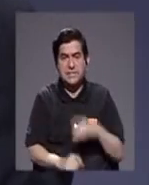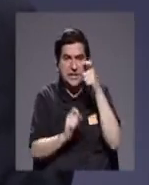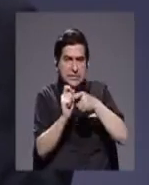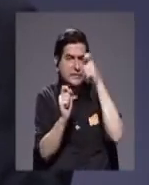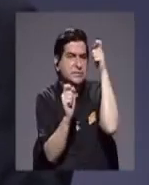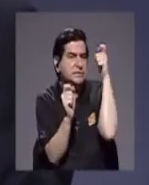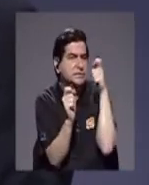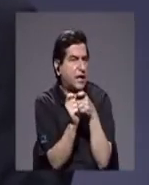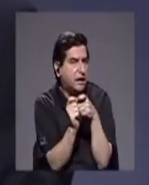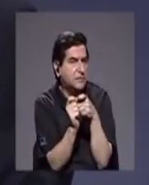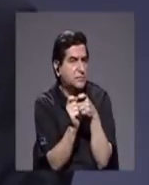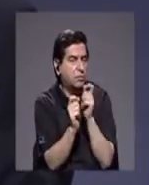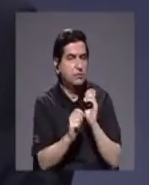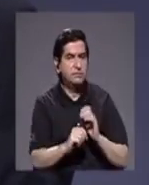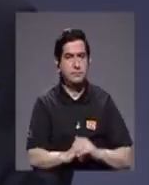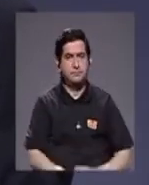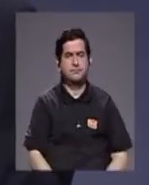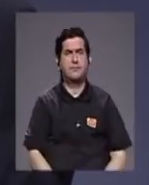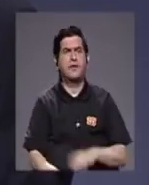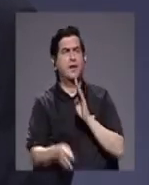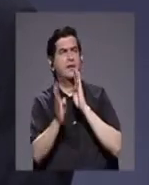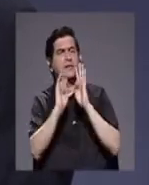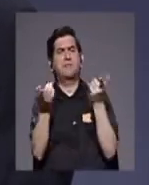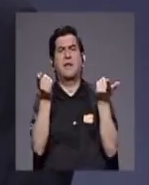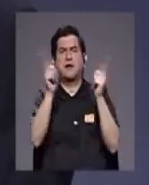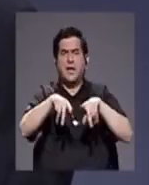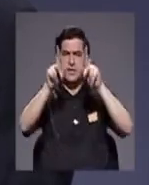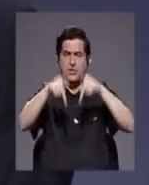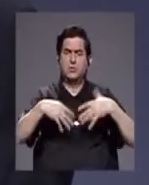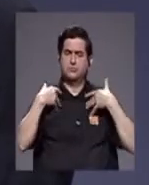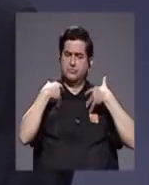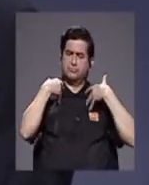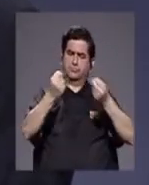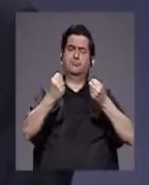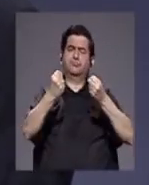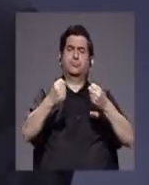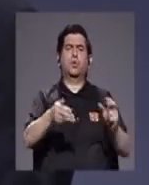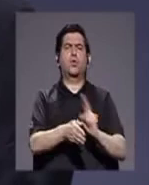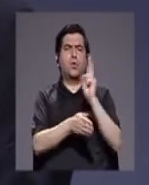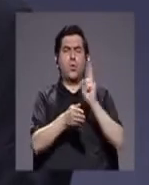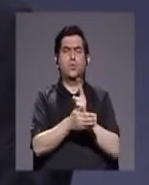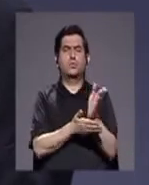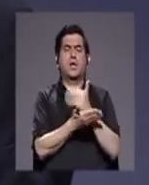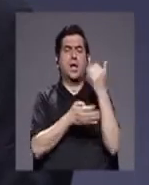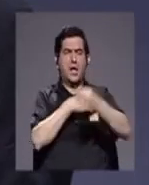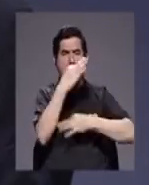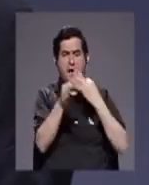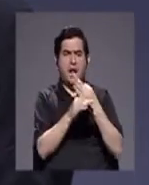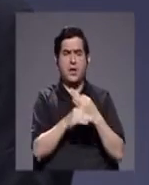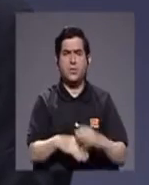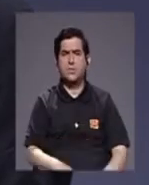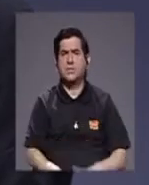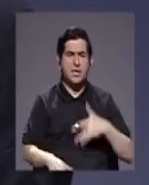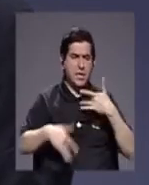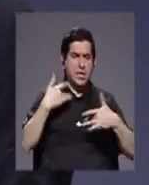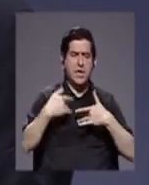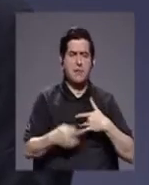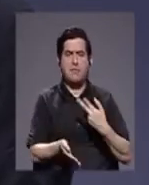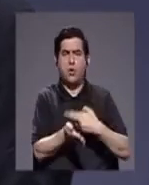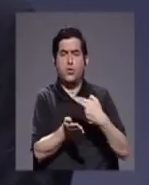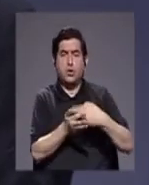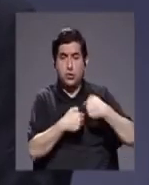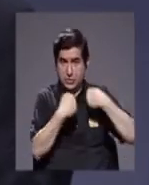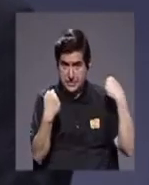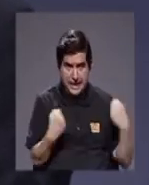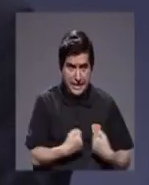específico. Se han hablado de casos de gente muy saludable que utilizando algún tipo de sensor, ya sea de frecuencia